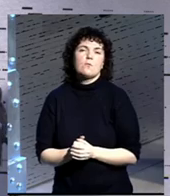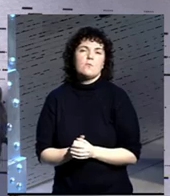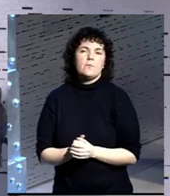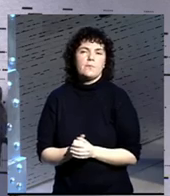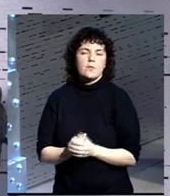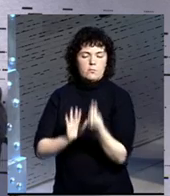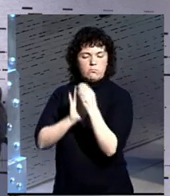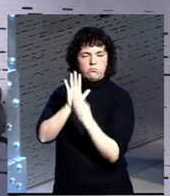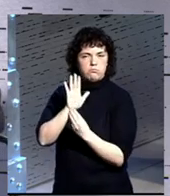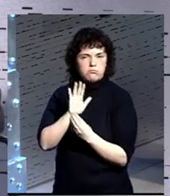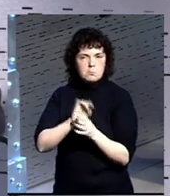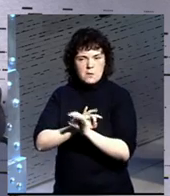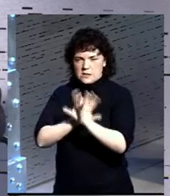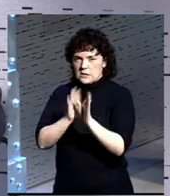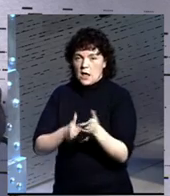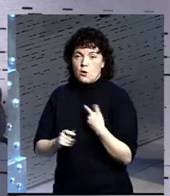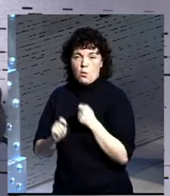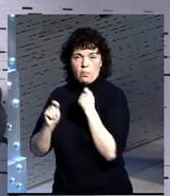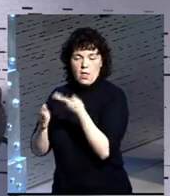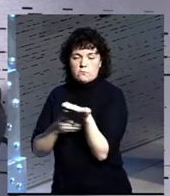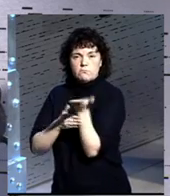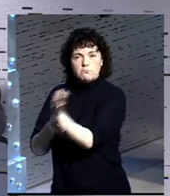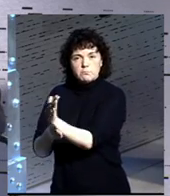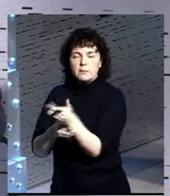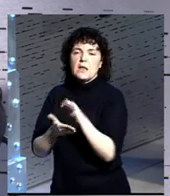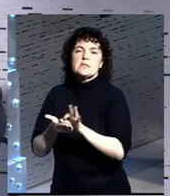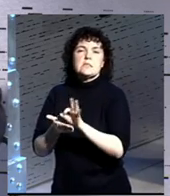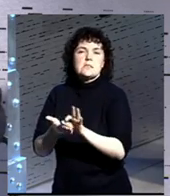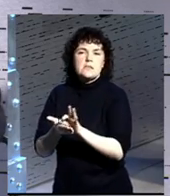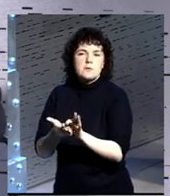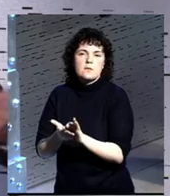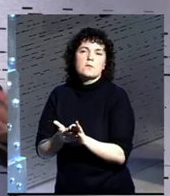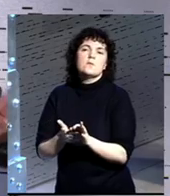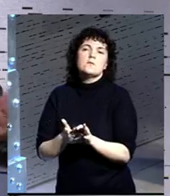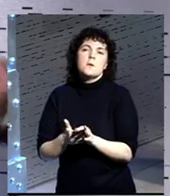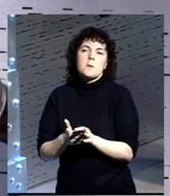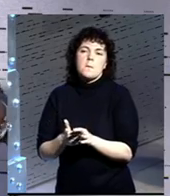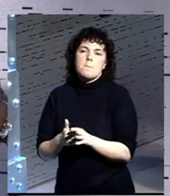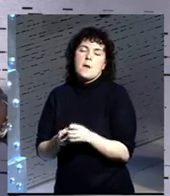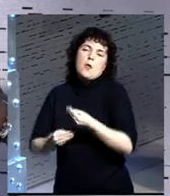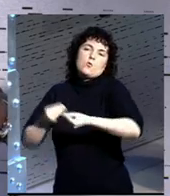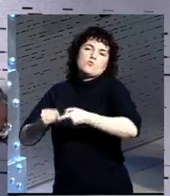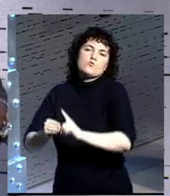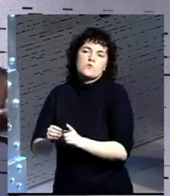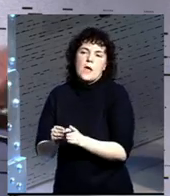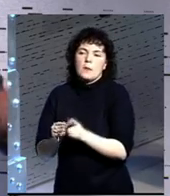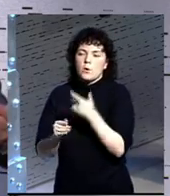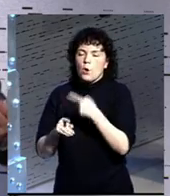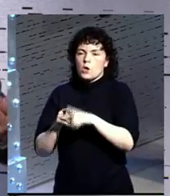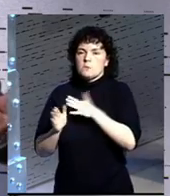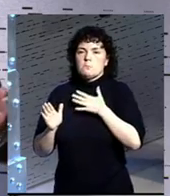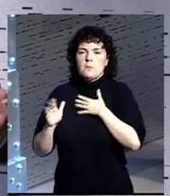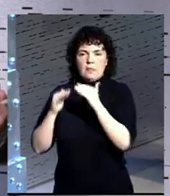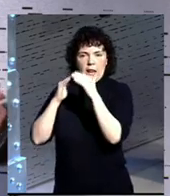puesto mejor en los pies del cliente cuando desarrollamos esos servicios, de manera que no utilicemos pues una nomenclatura que sea interna de la casa, sino que